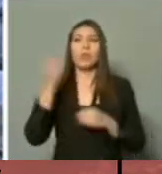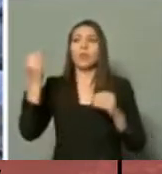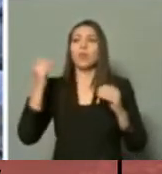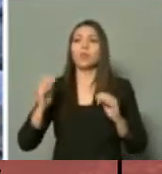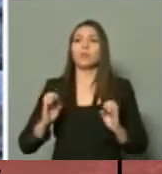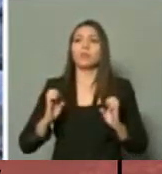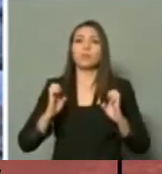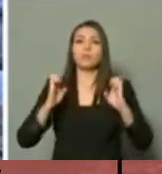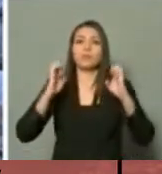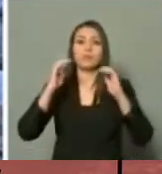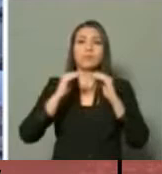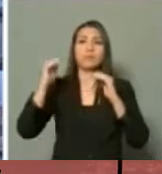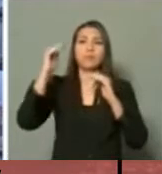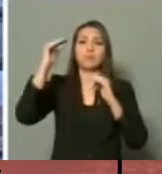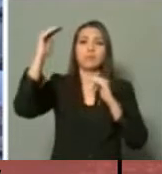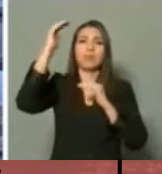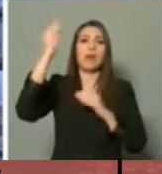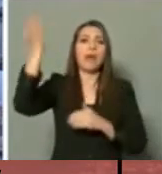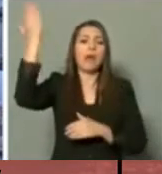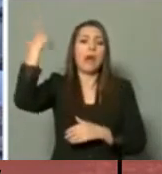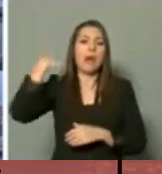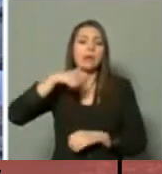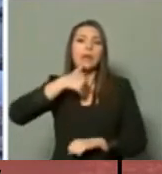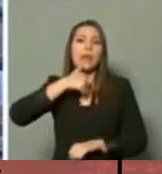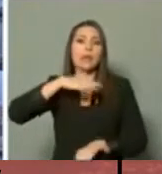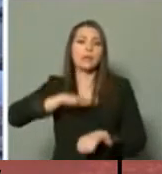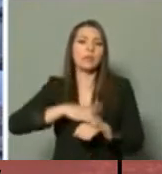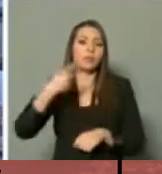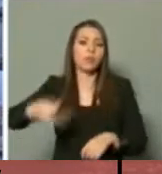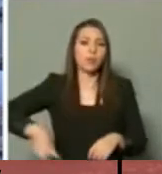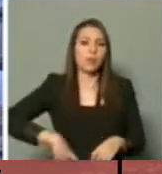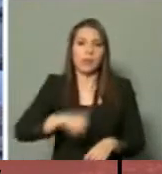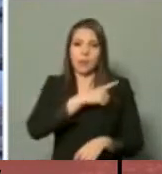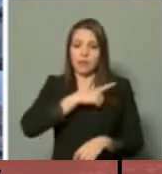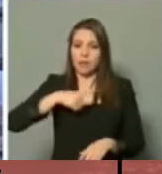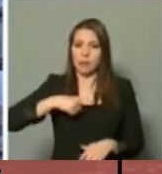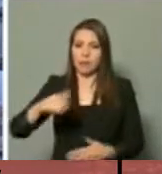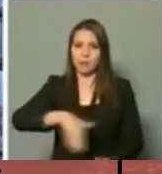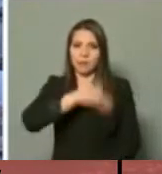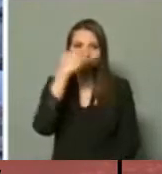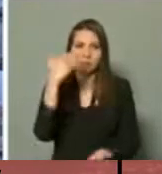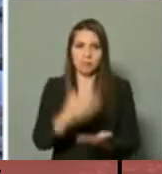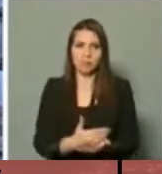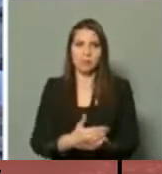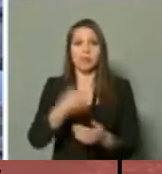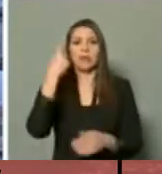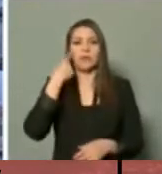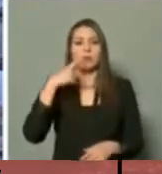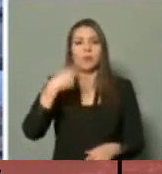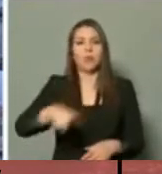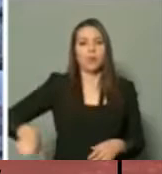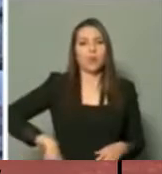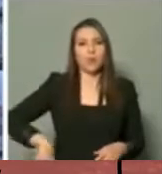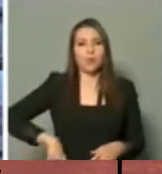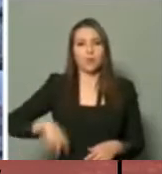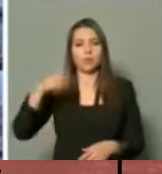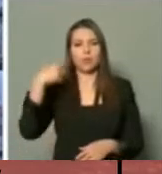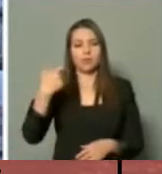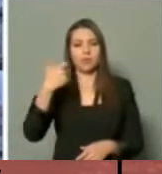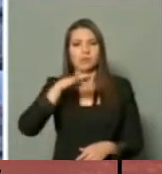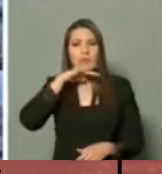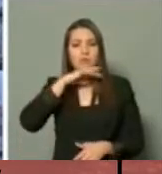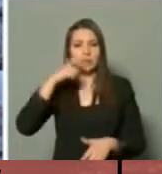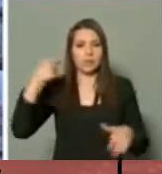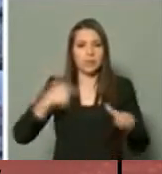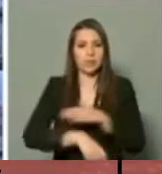Eso es lo que hay que revisar y detener desde ahí, en el desarrollo urbano, la corrupción. Creo que tenemos que empezar con un simple y sencillo